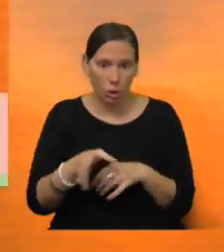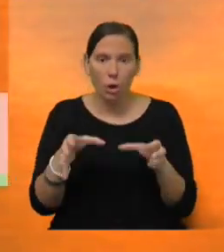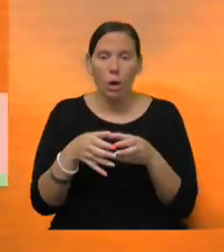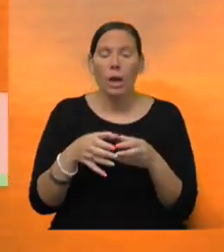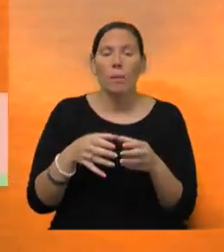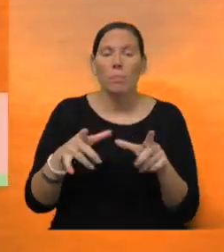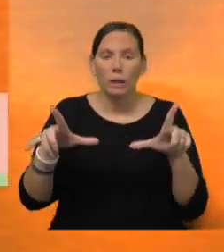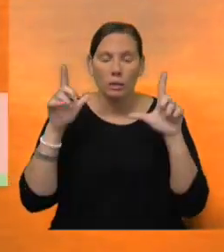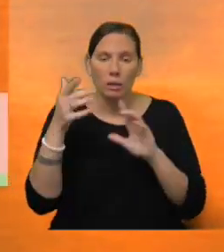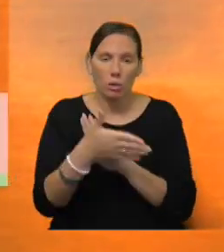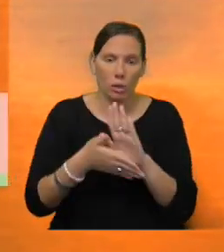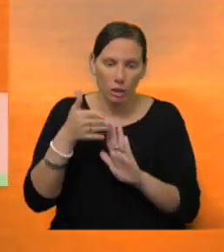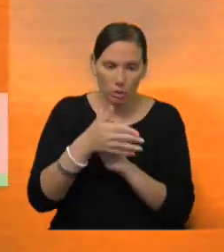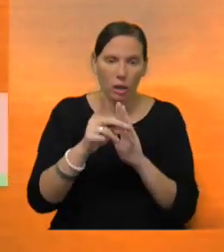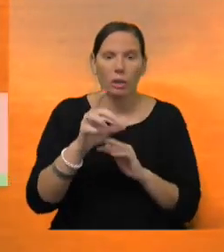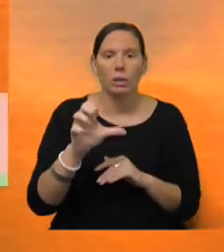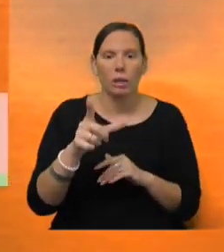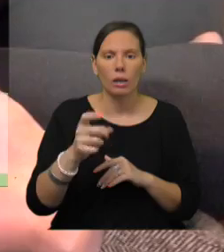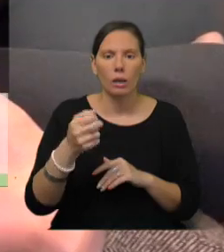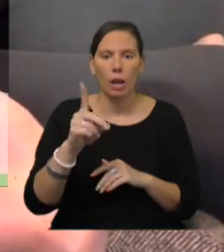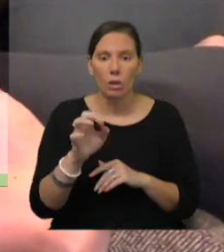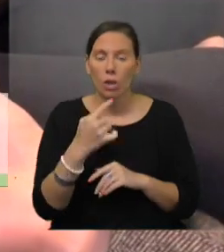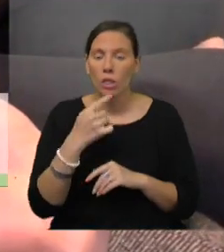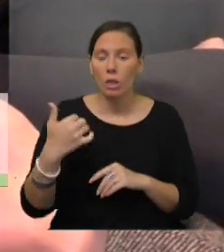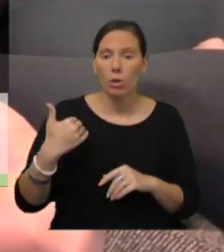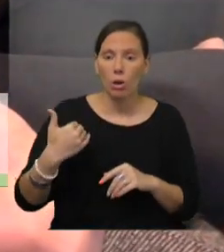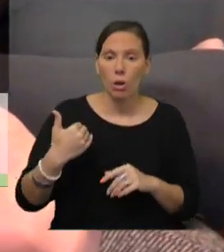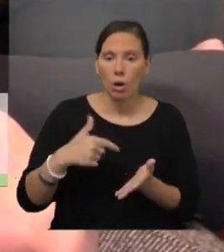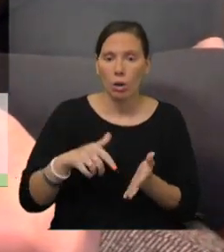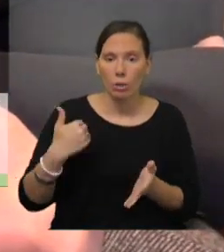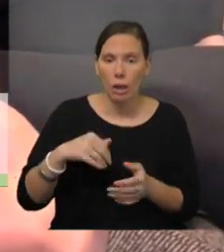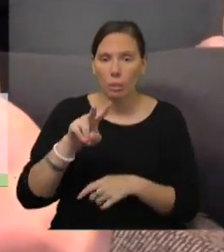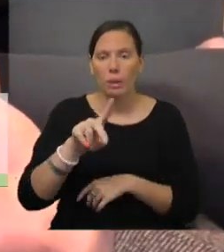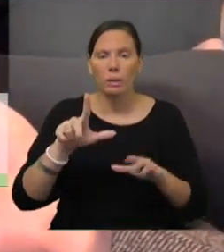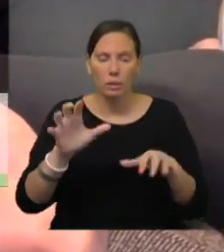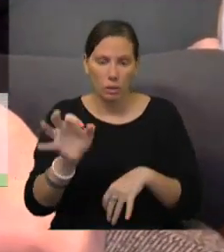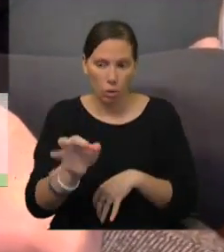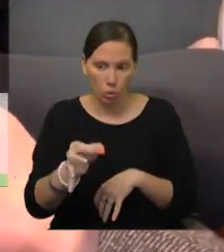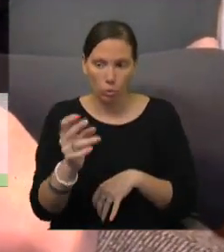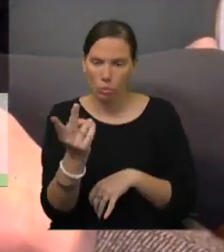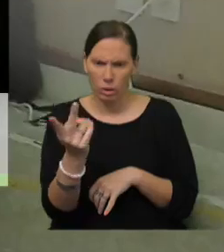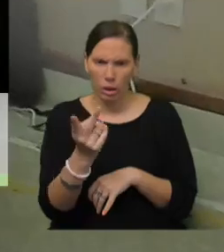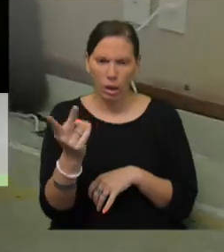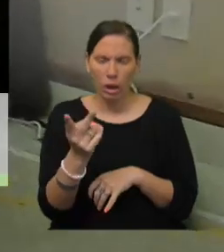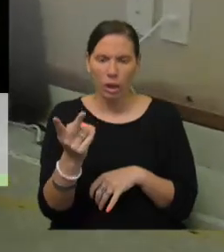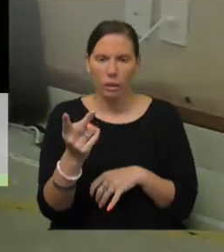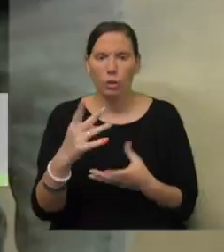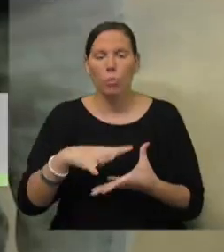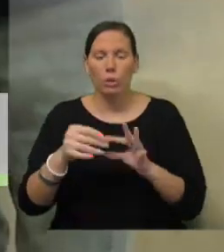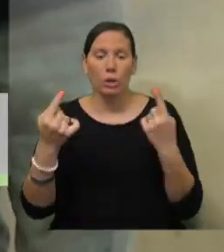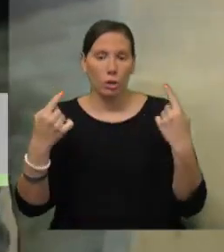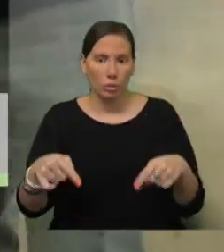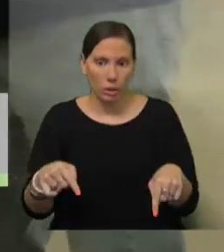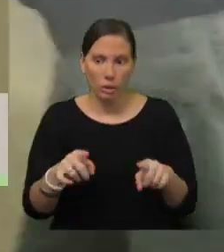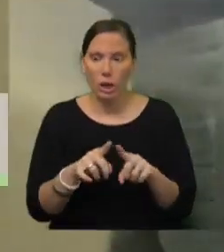partido Nacional Álvaro Delgado dijo que en Buenos Aires que el 27 de octubre la disputa es entre dos modelos bien diferentes